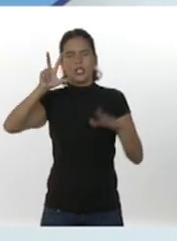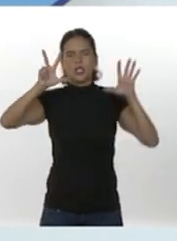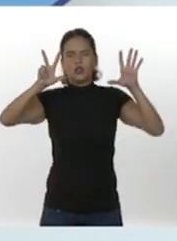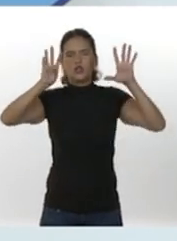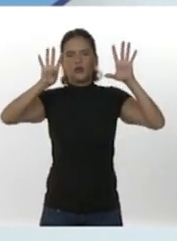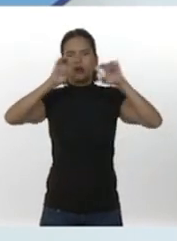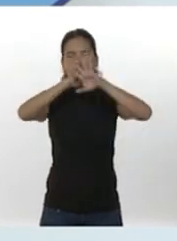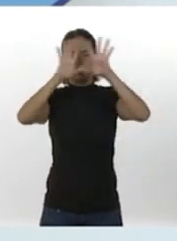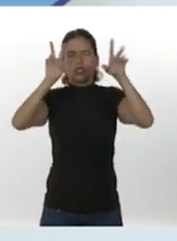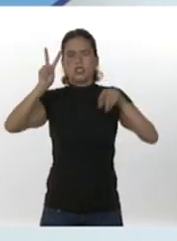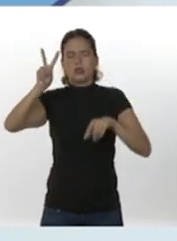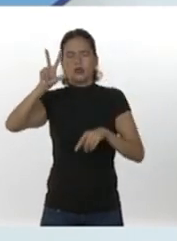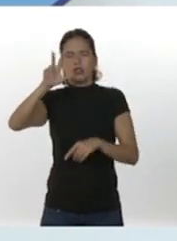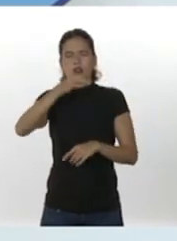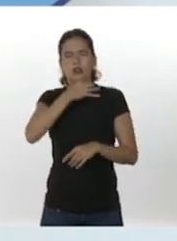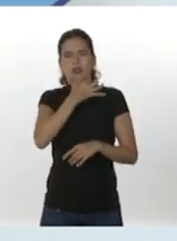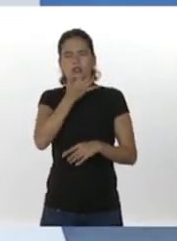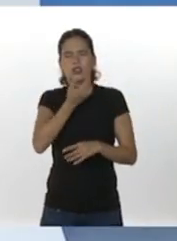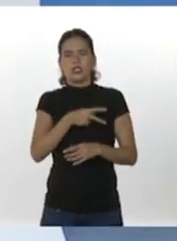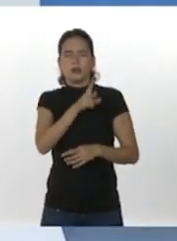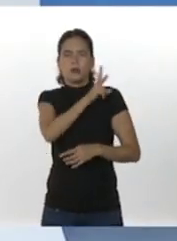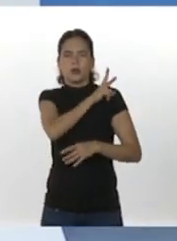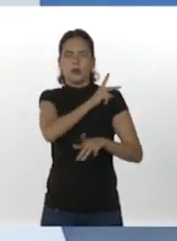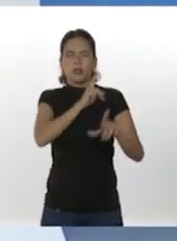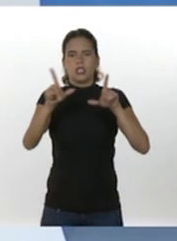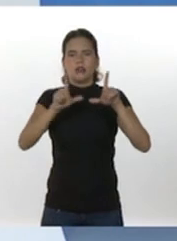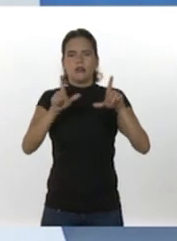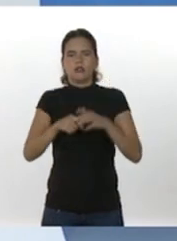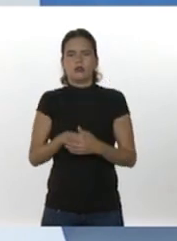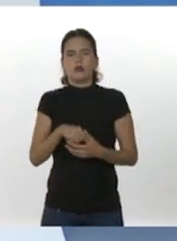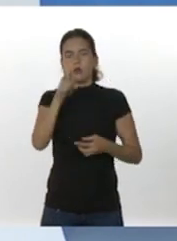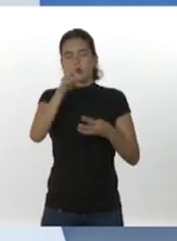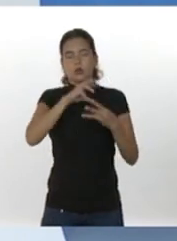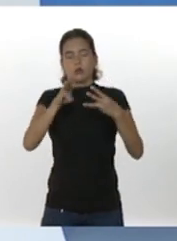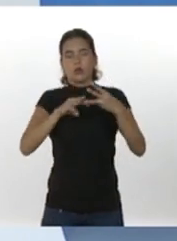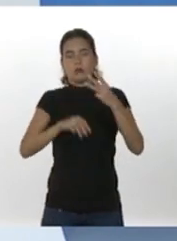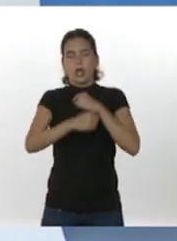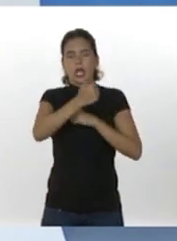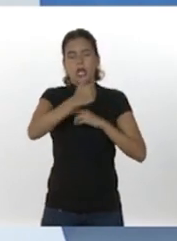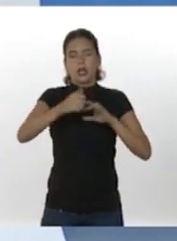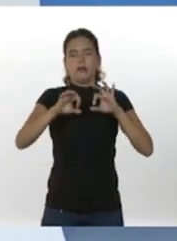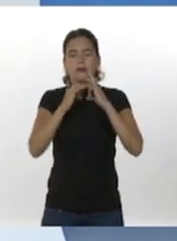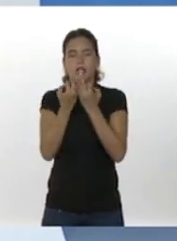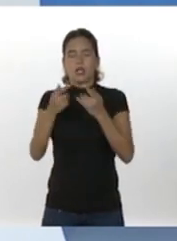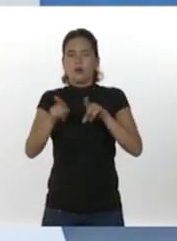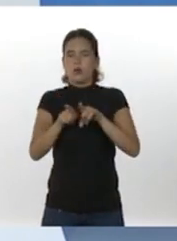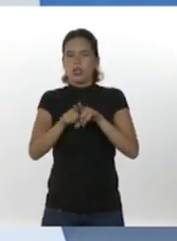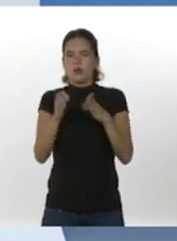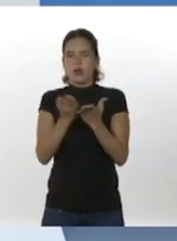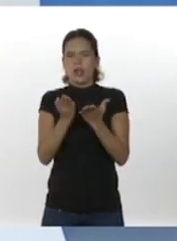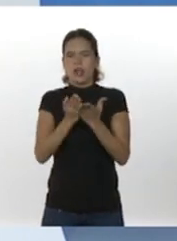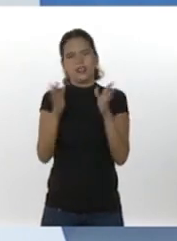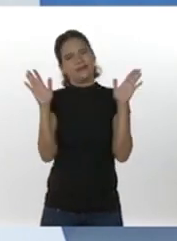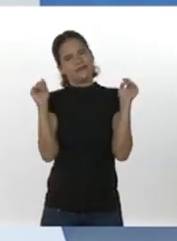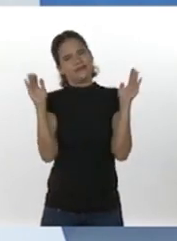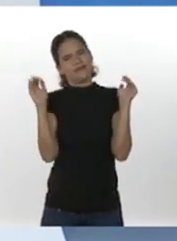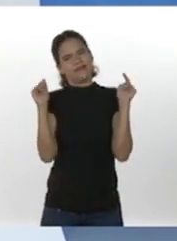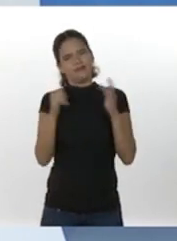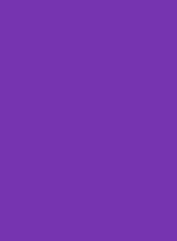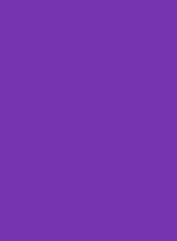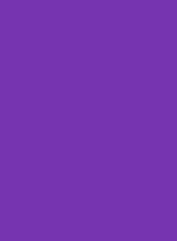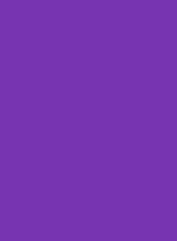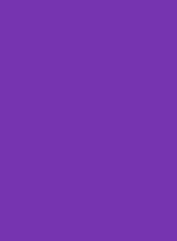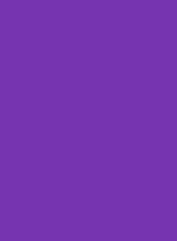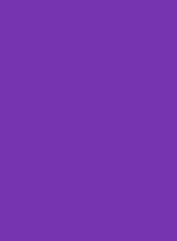9 de la mañana y de 2 a 3 de la tarde por tu canal Vive TV. Y por tu programa favorito, Cada familia, una escuela. ¡Chao!